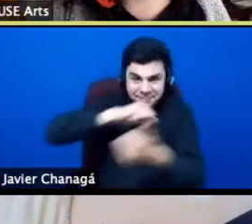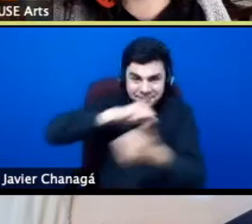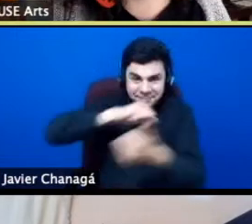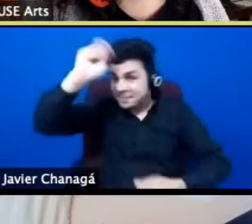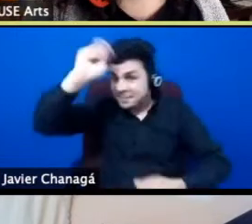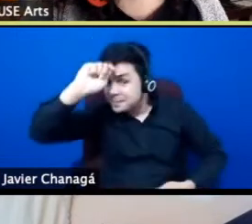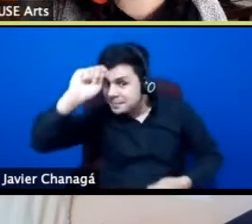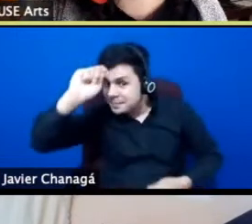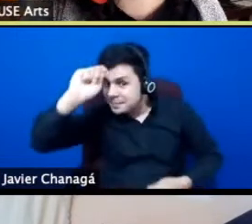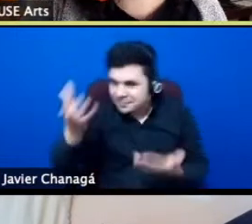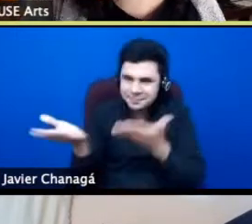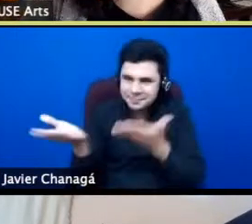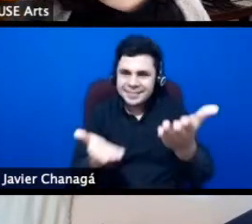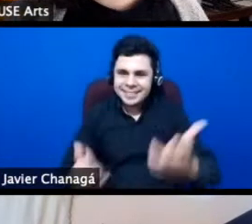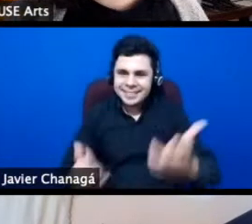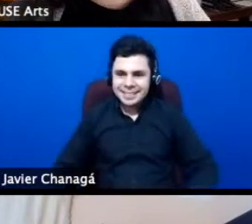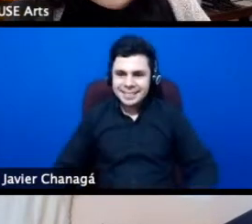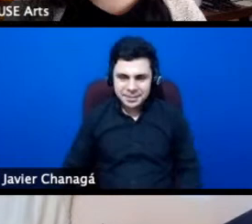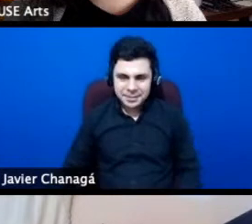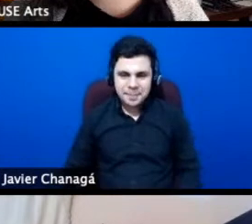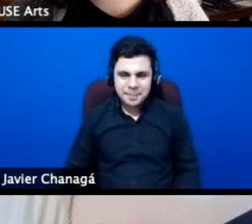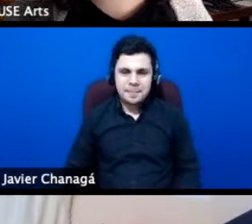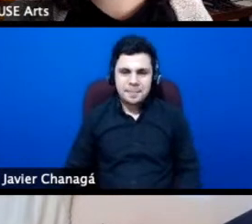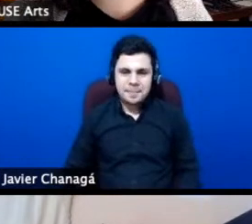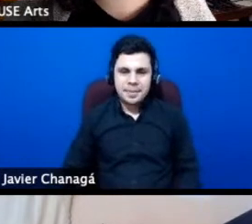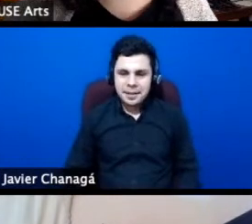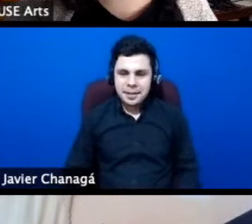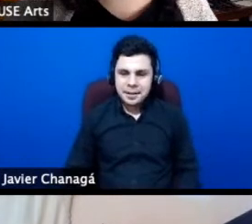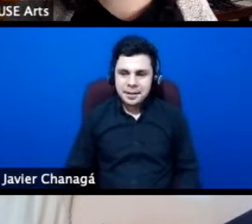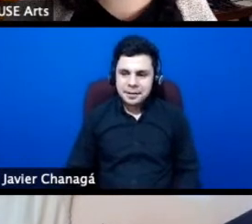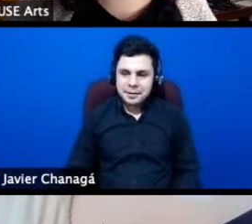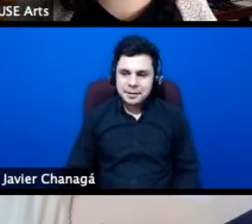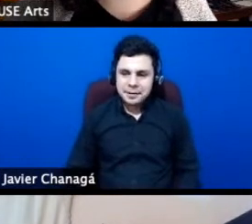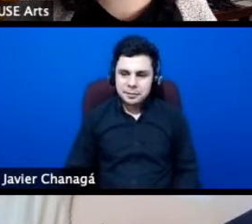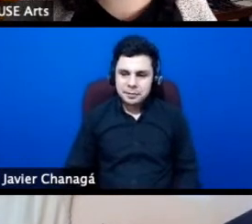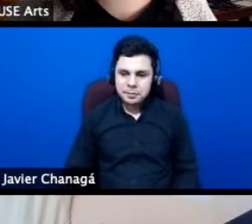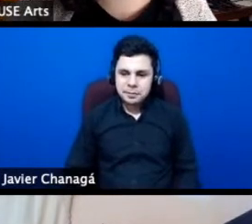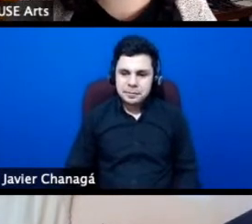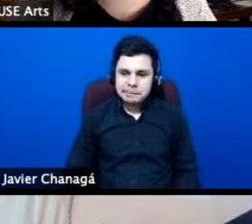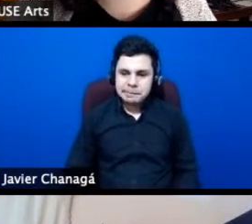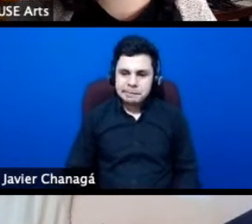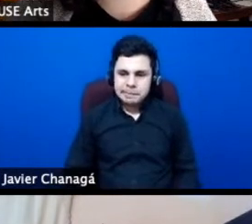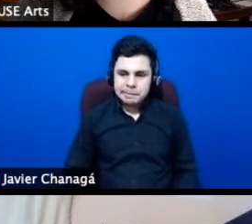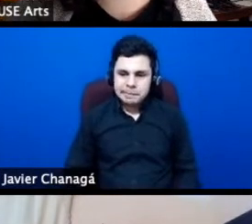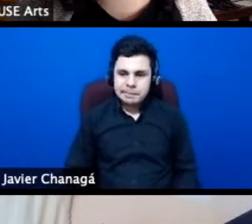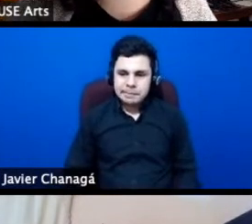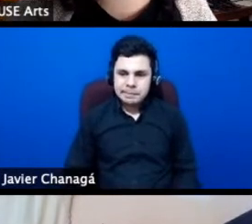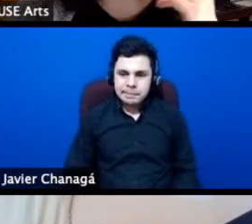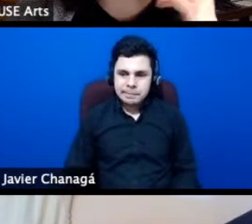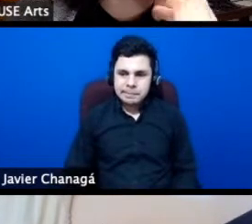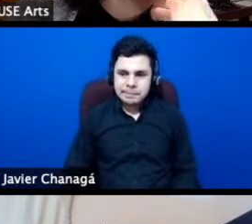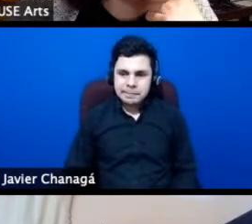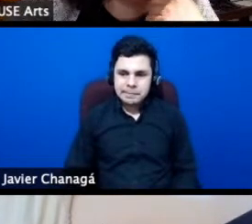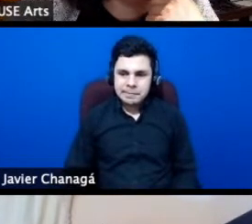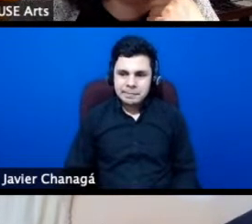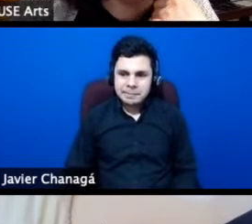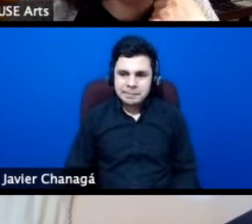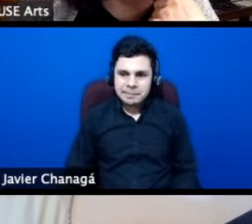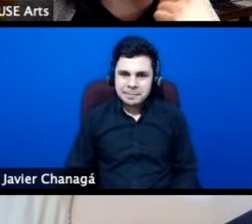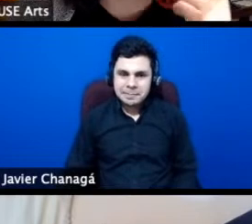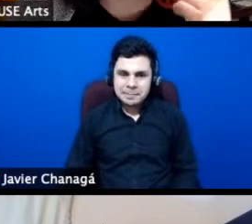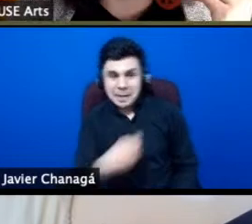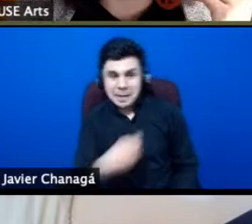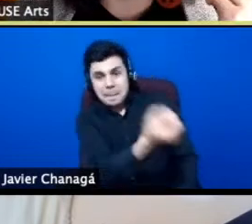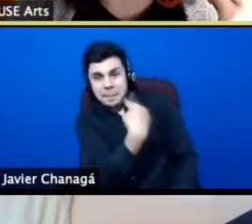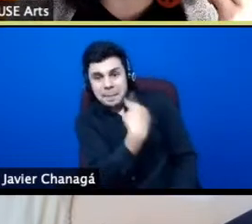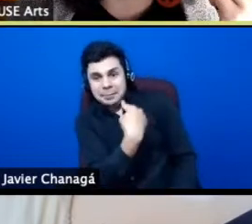Bueno, a mí me parece que esa respuesta no la tenía aquí apuntada, pero toca sacarla. Well, the truth is